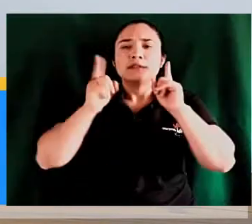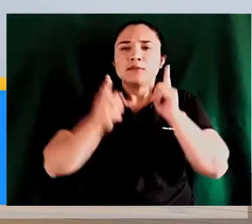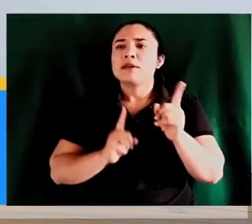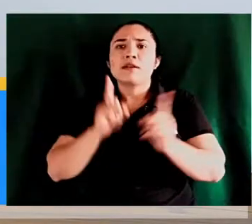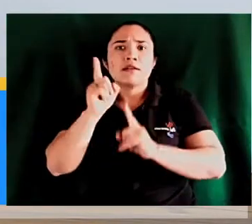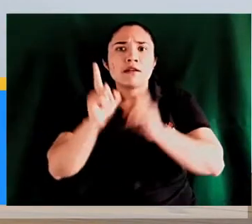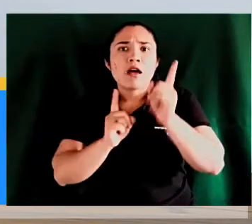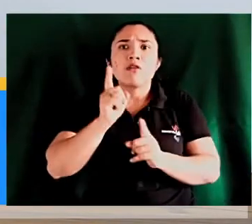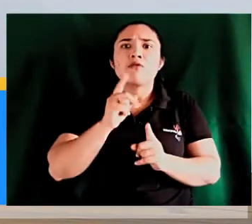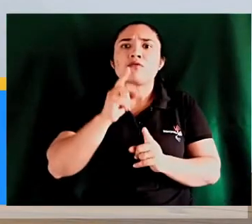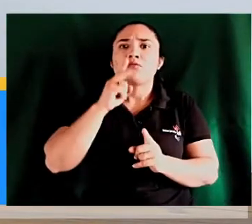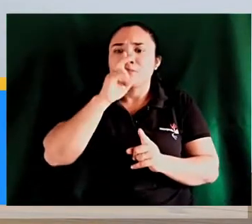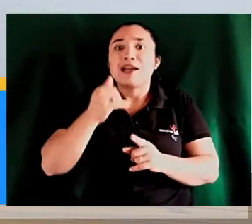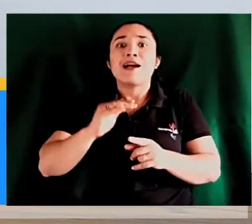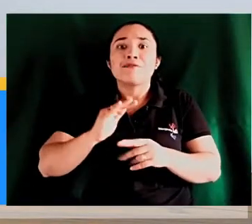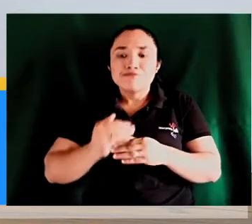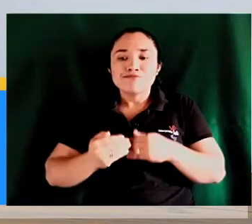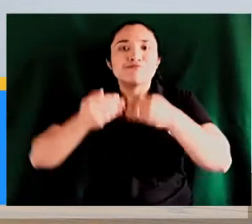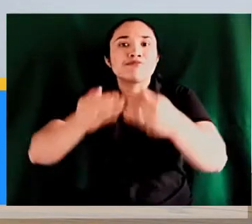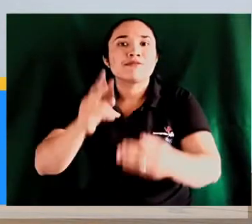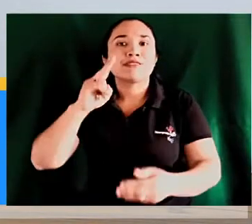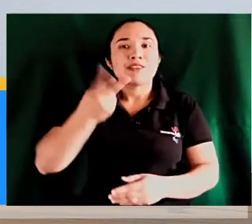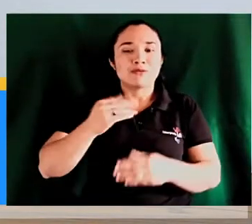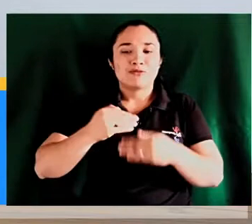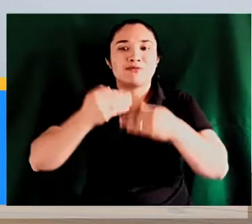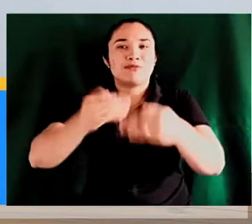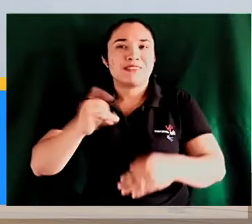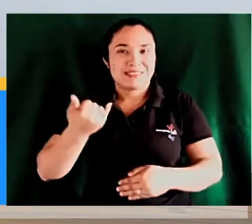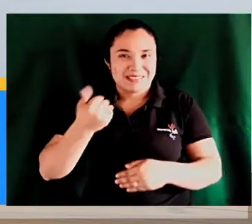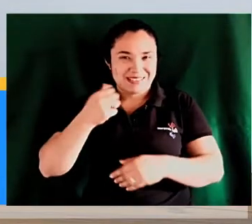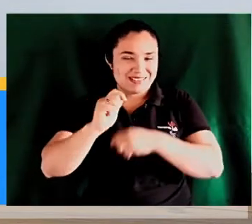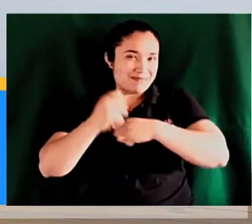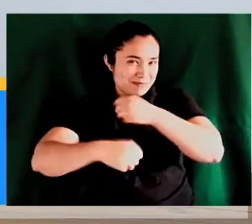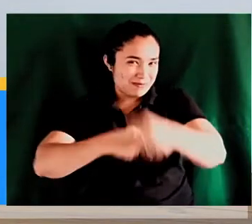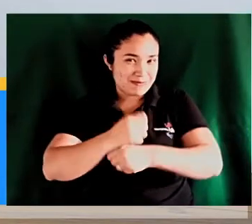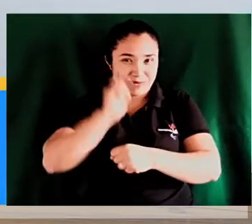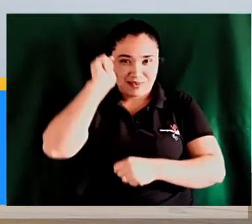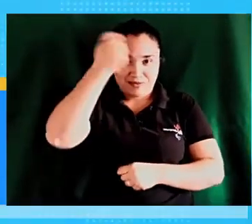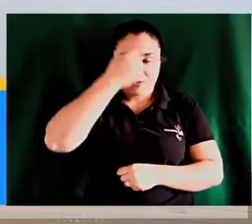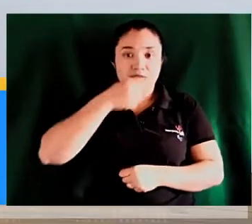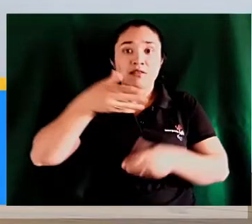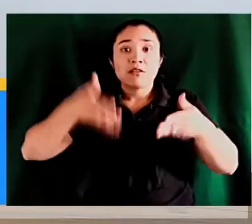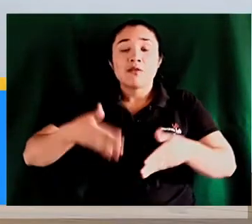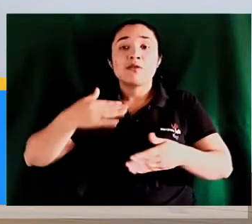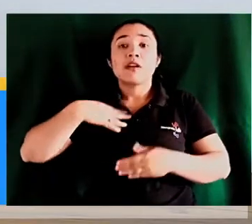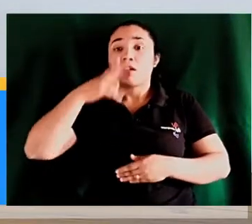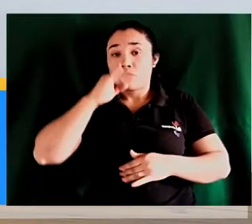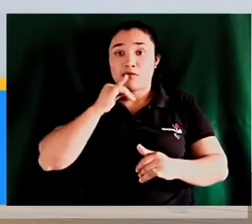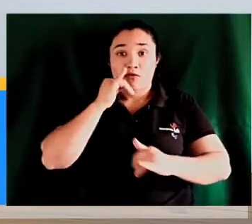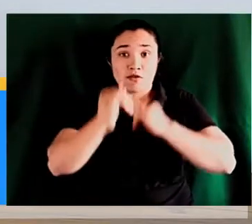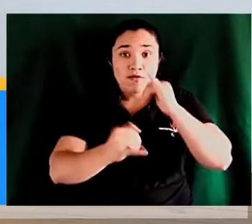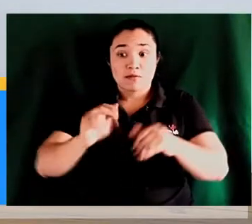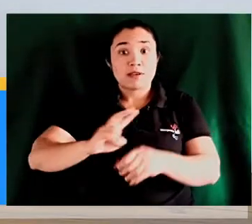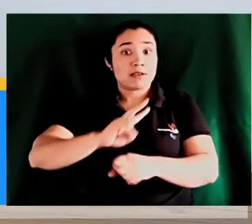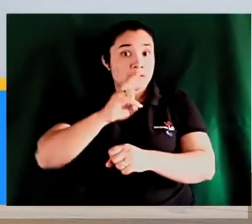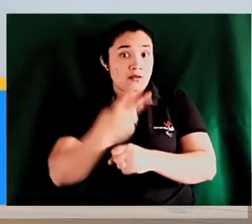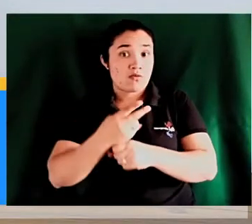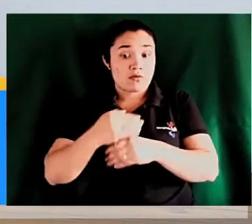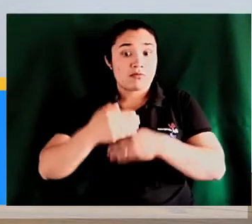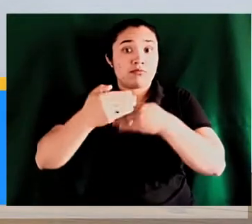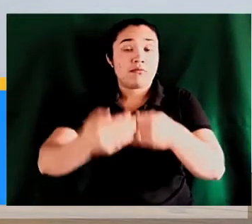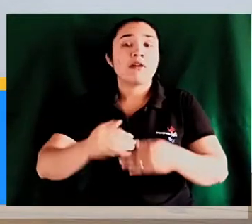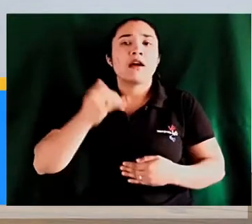como también aquellos que prosiguen en esta segunda etapa del año académico quiero informarles que esta